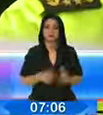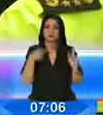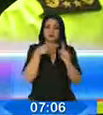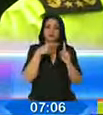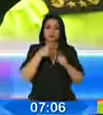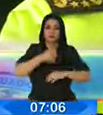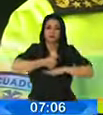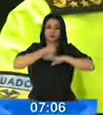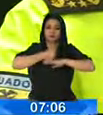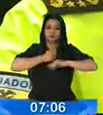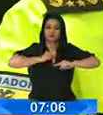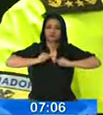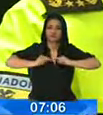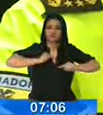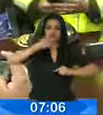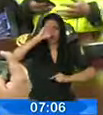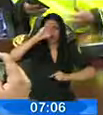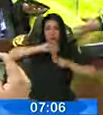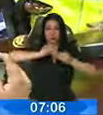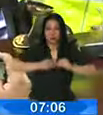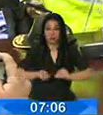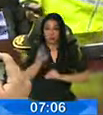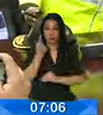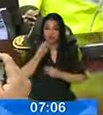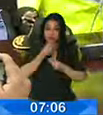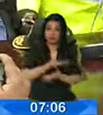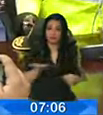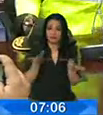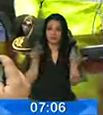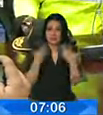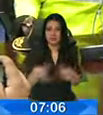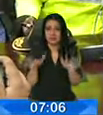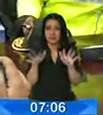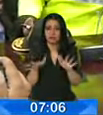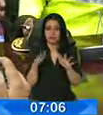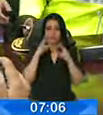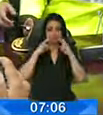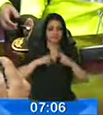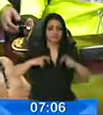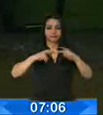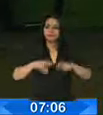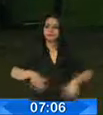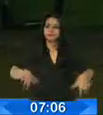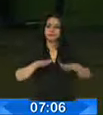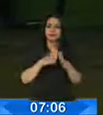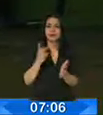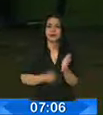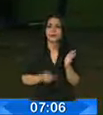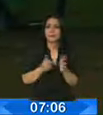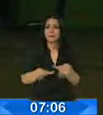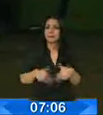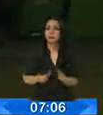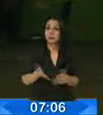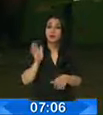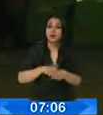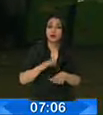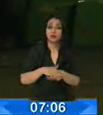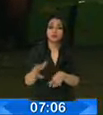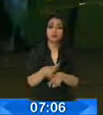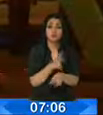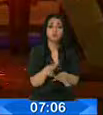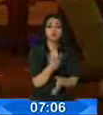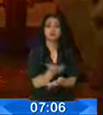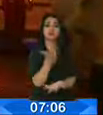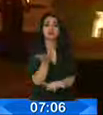comandante de policía de la zona 1 informó que se encuentran realizando las investigaciones para determinar las causas del accidente